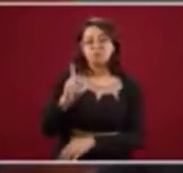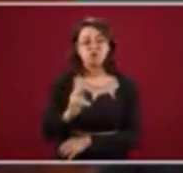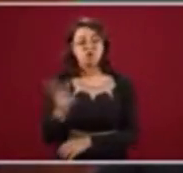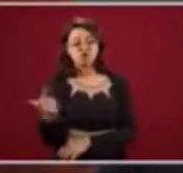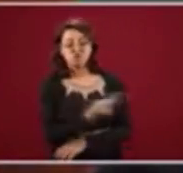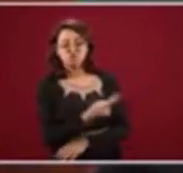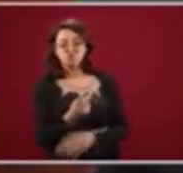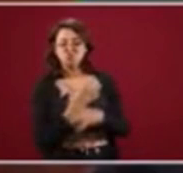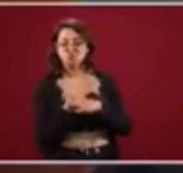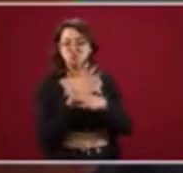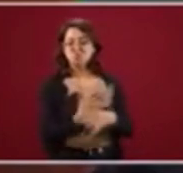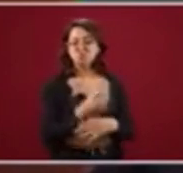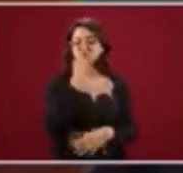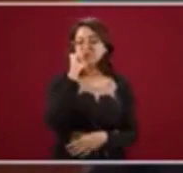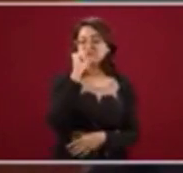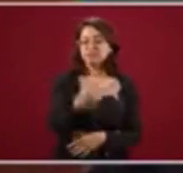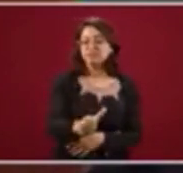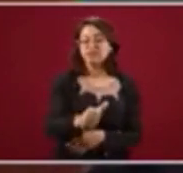la banca